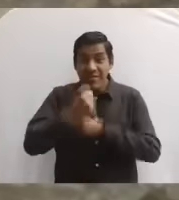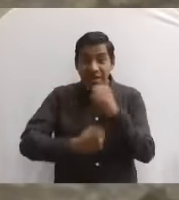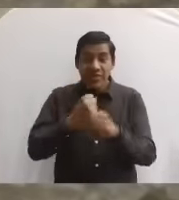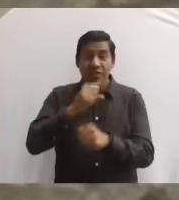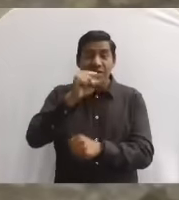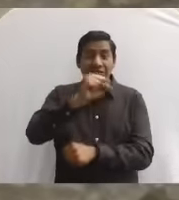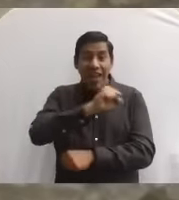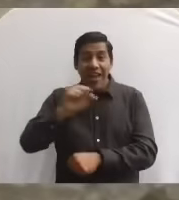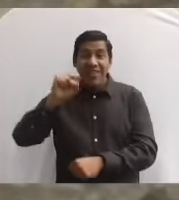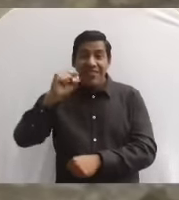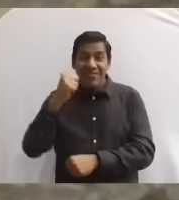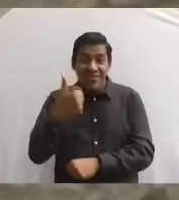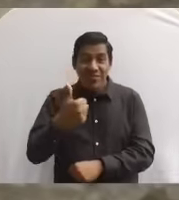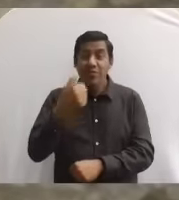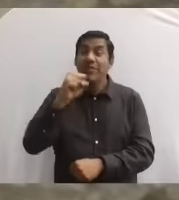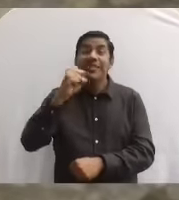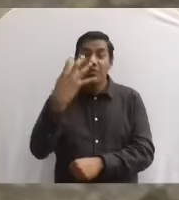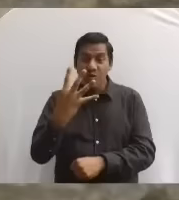mexicanas.